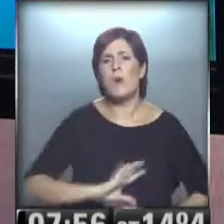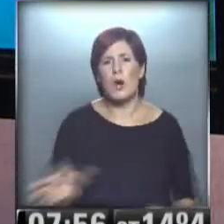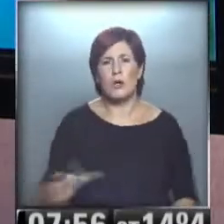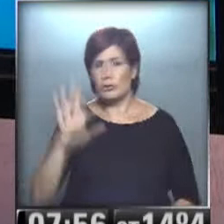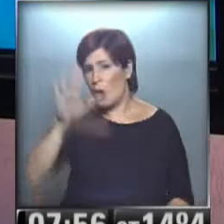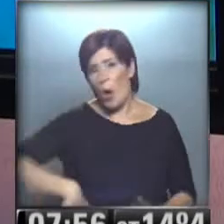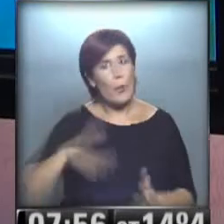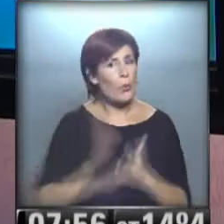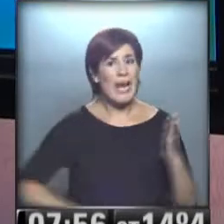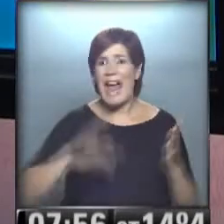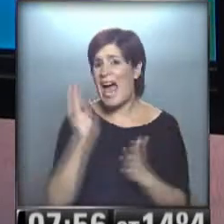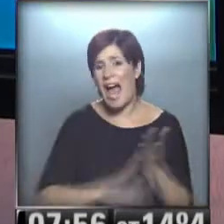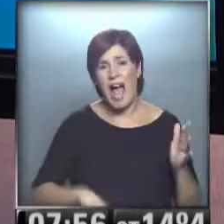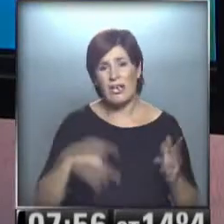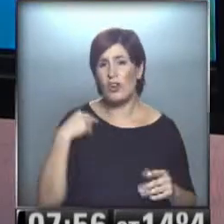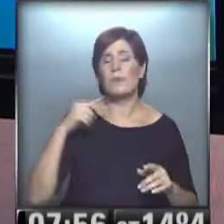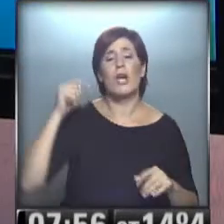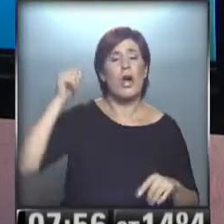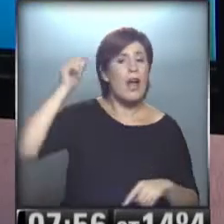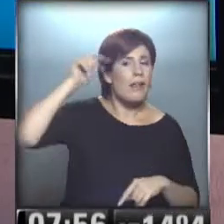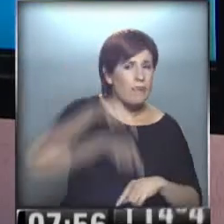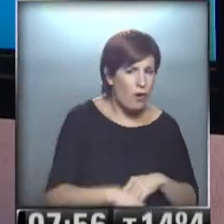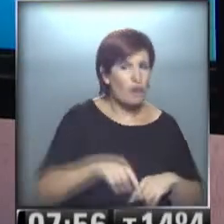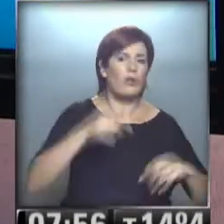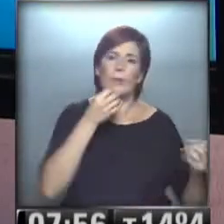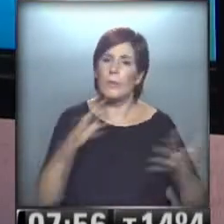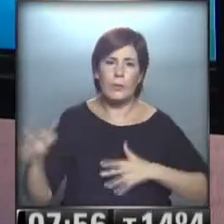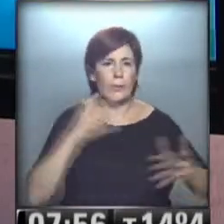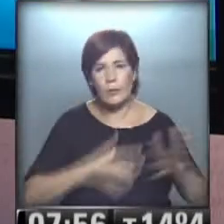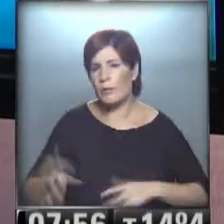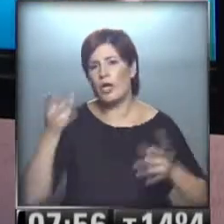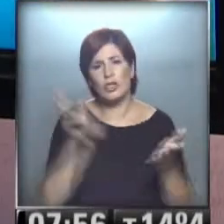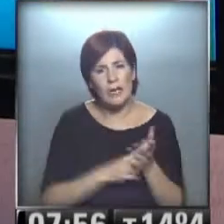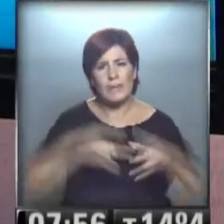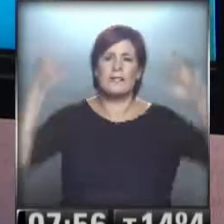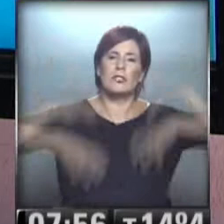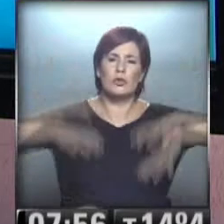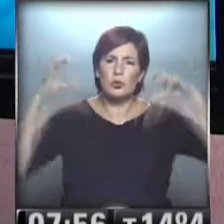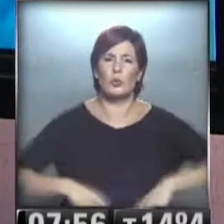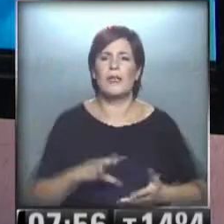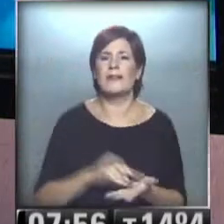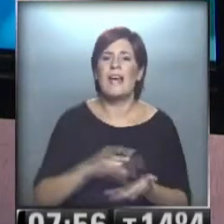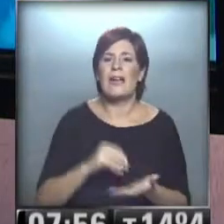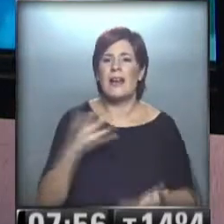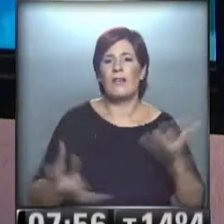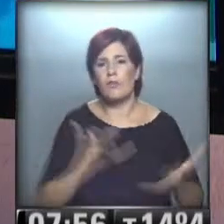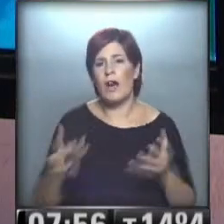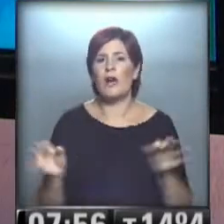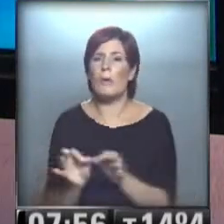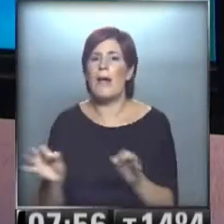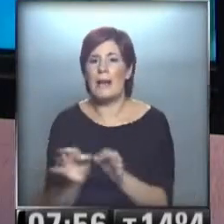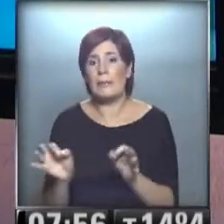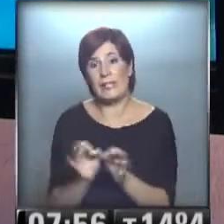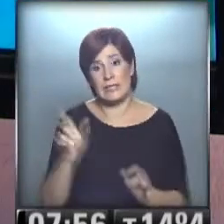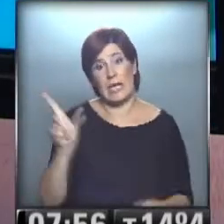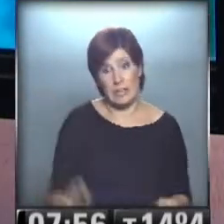en blanco y solamente algunos chaparrones con muchísimo viento otra vez en Tierra del Fuego, en Malvinas, y fíjense el sector